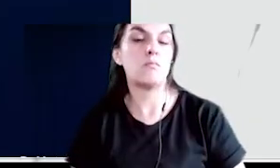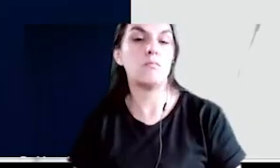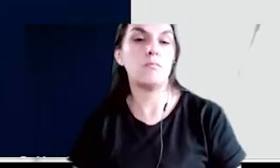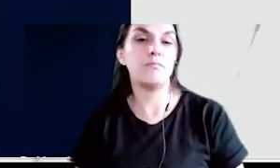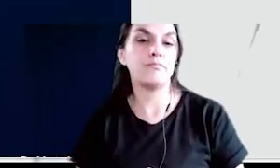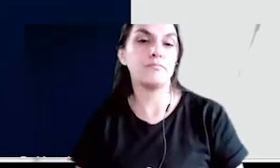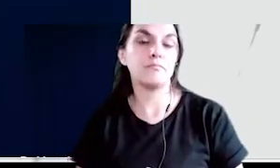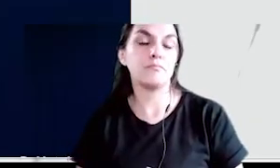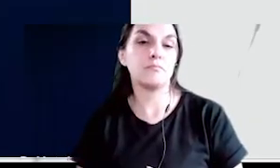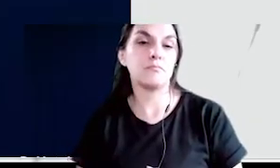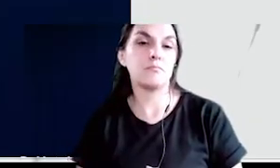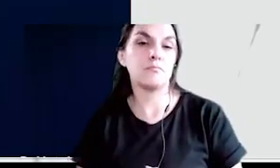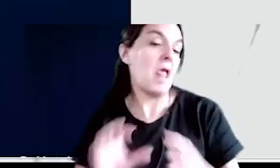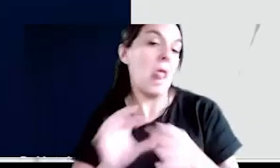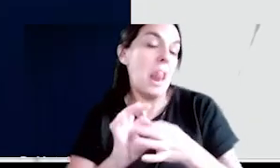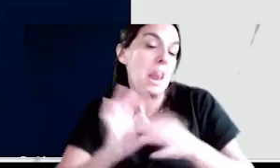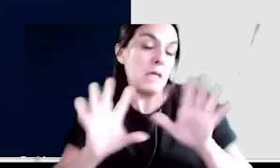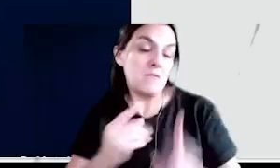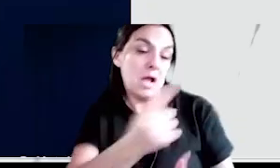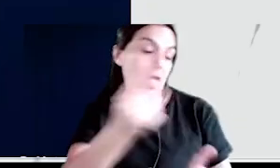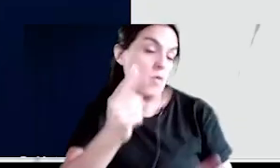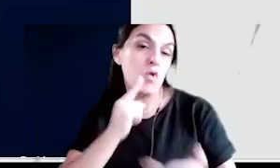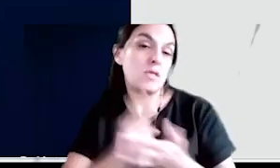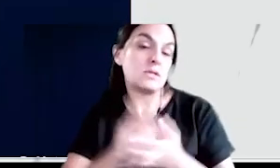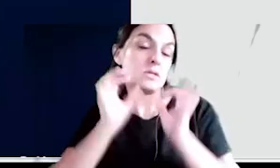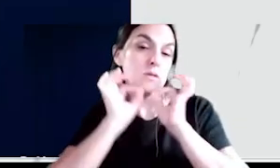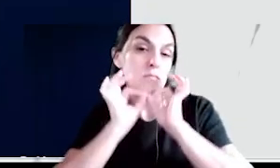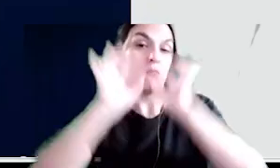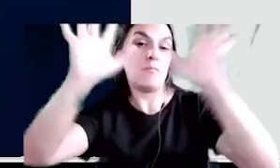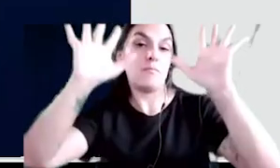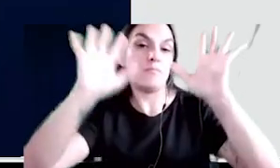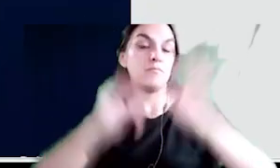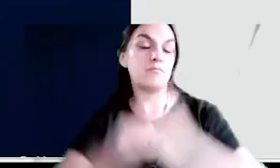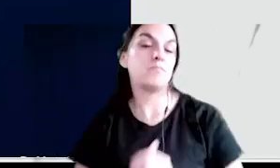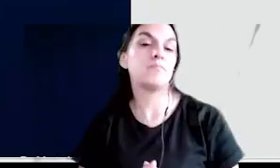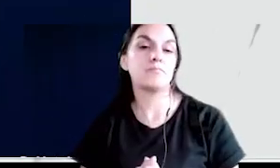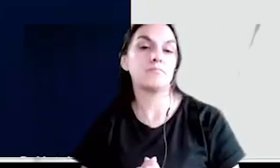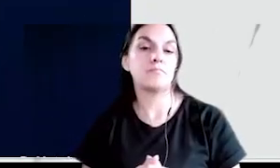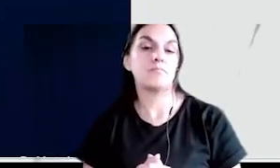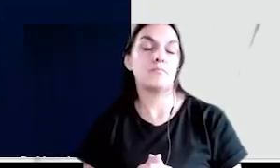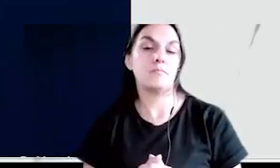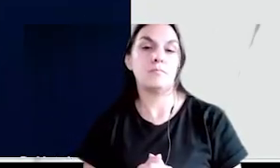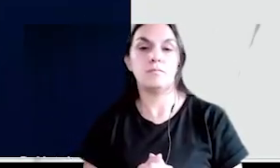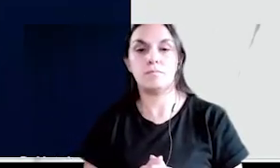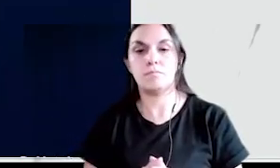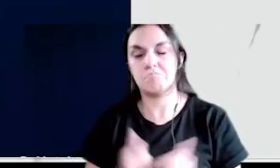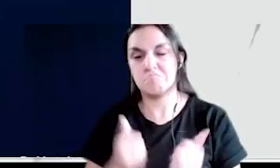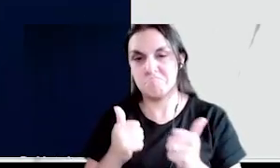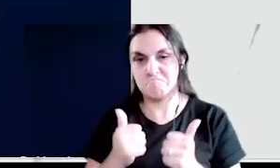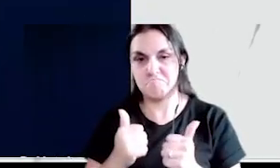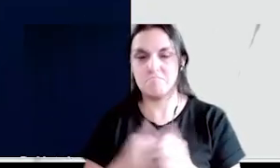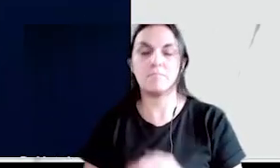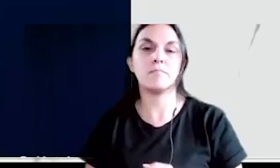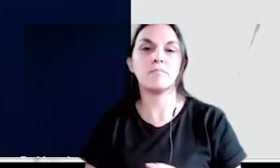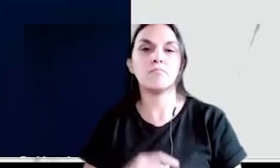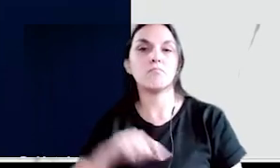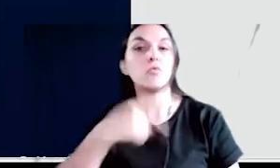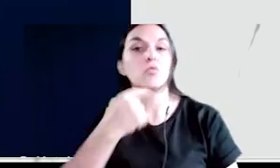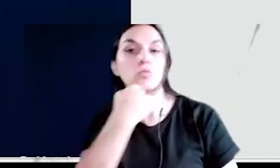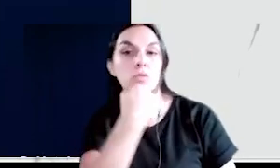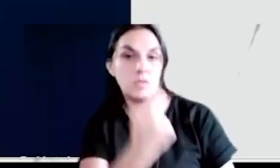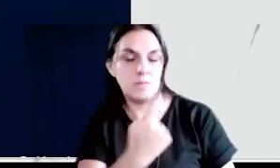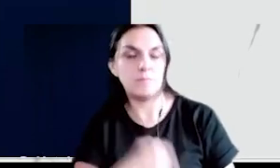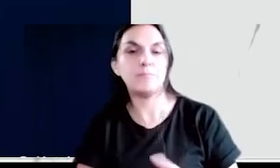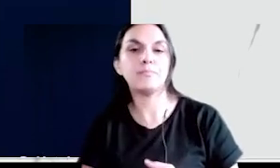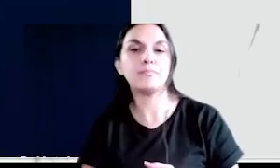el libre elección de cada uno. Ujú. Bárbaro. Otra de las preguntas,